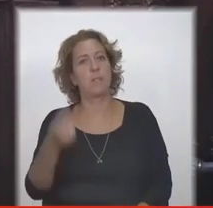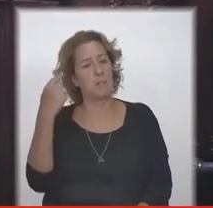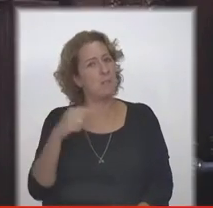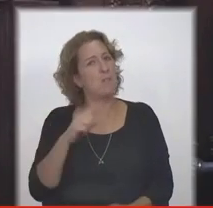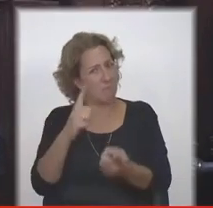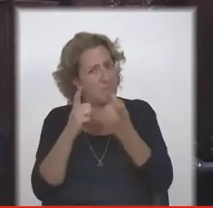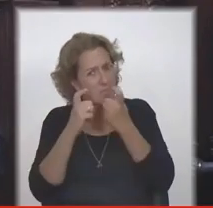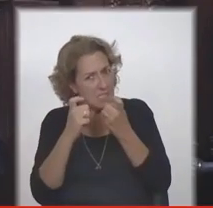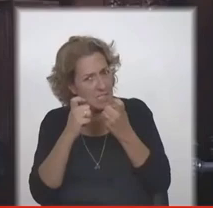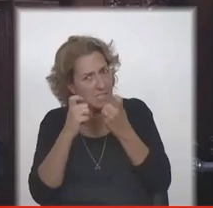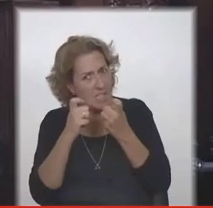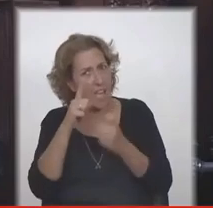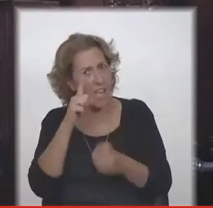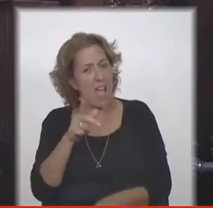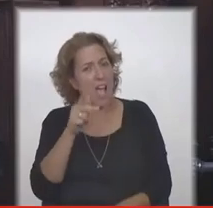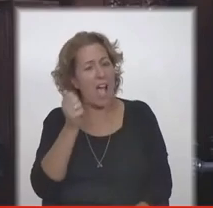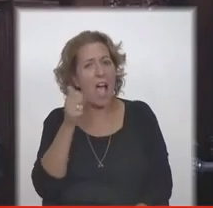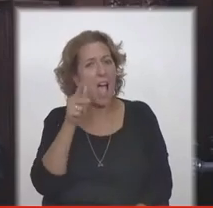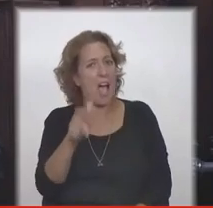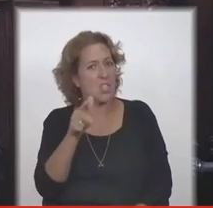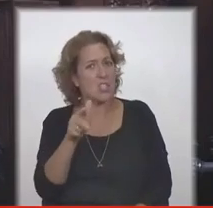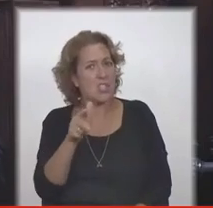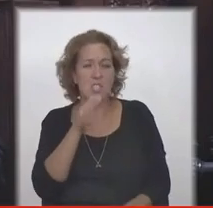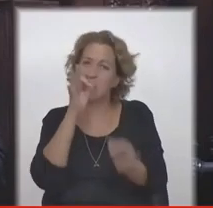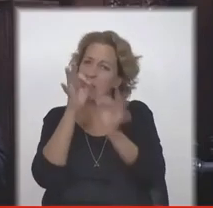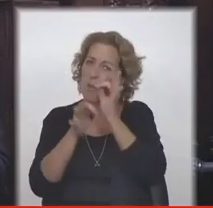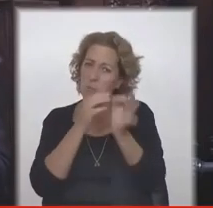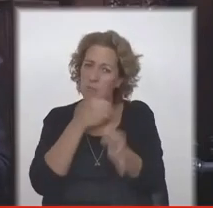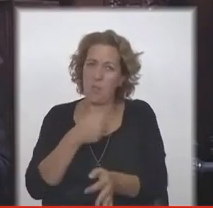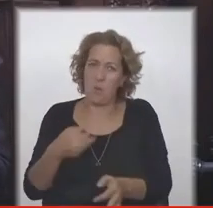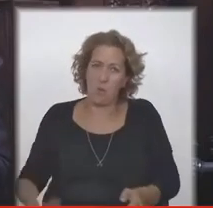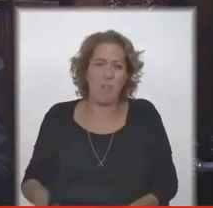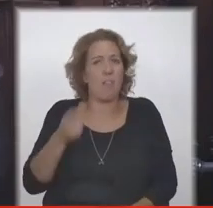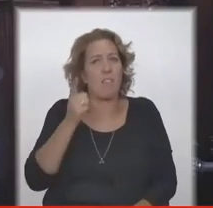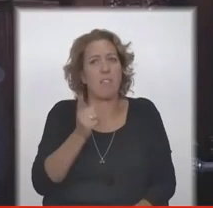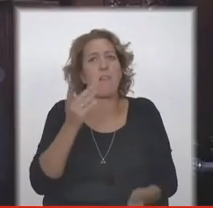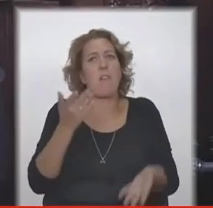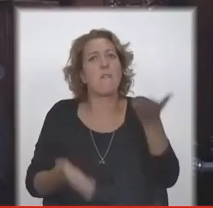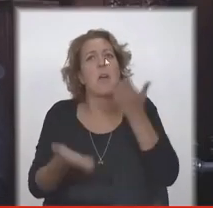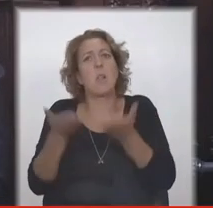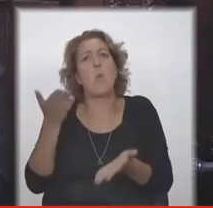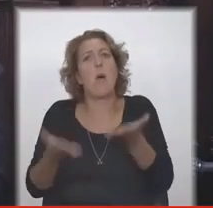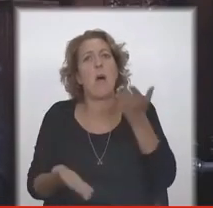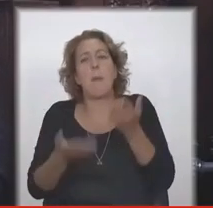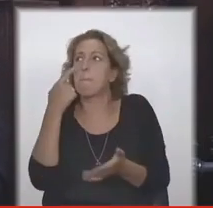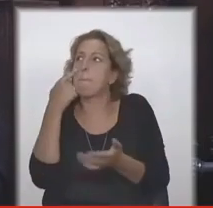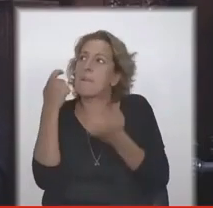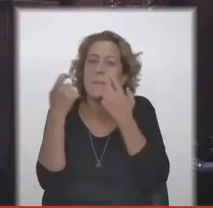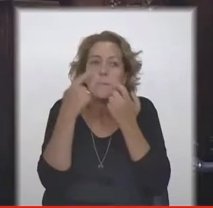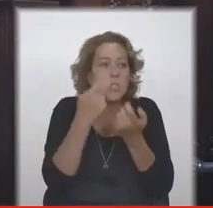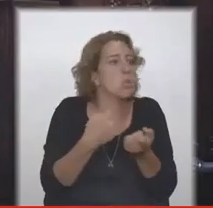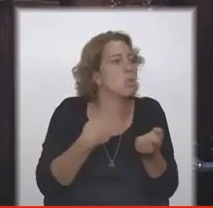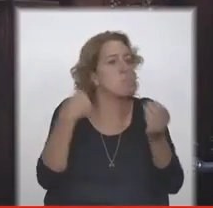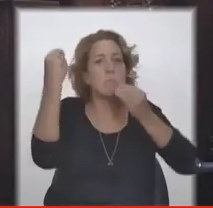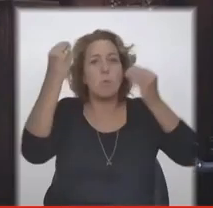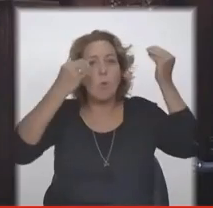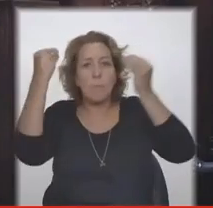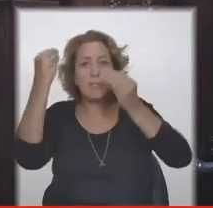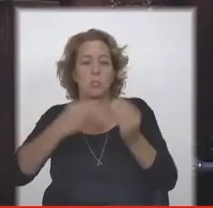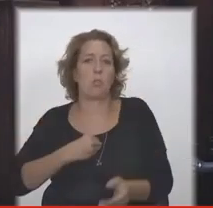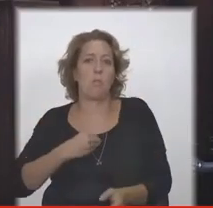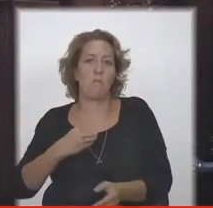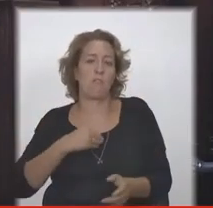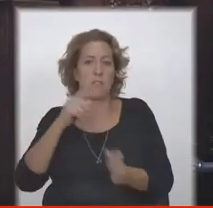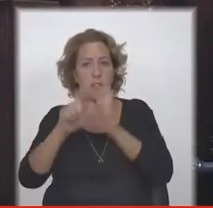¿es necesario que sea el GACH el que recomienda al gobierno que tiene que evaluar las percepciones, las preocupaciones y la confianza de la